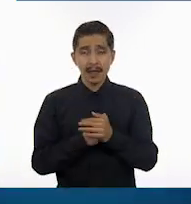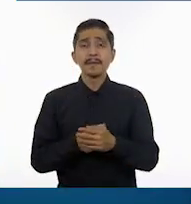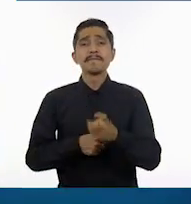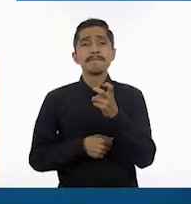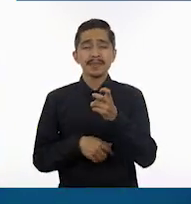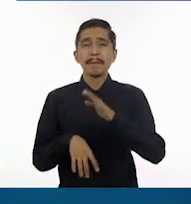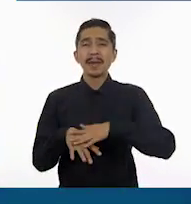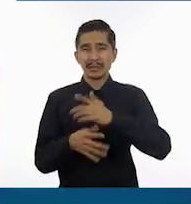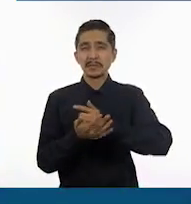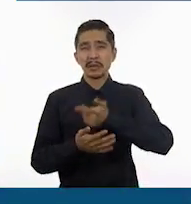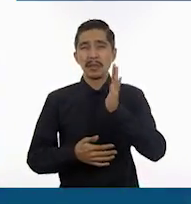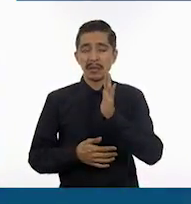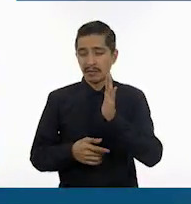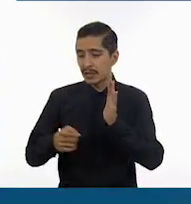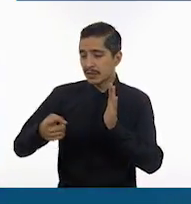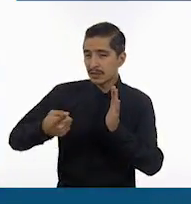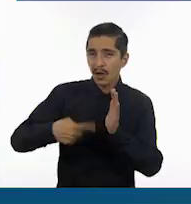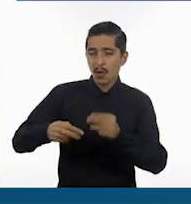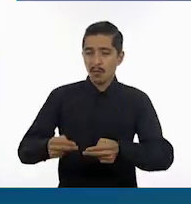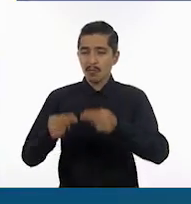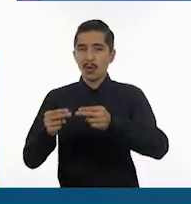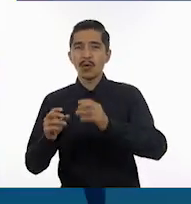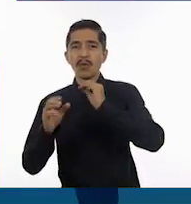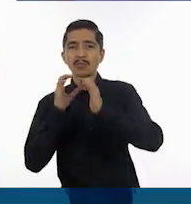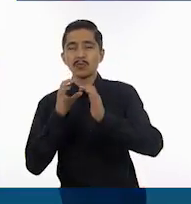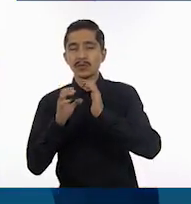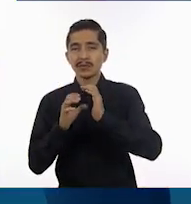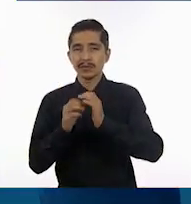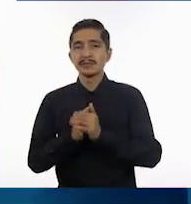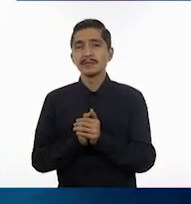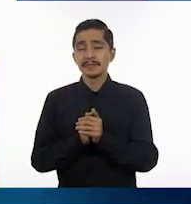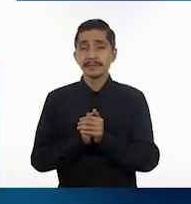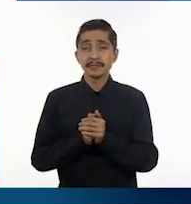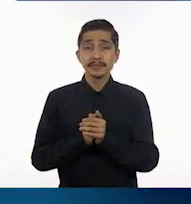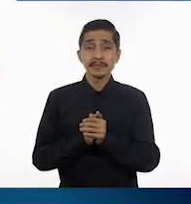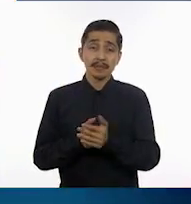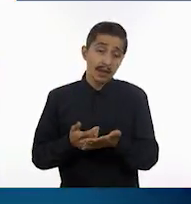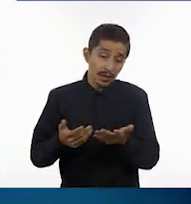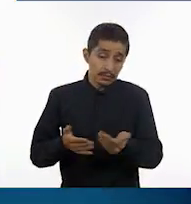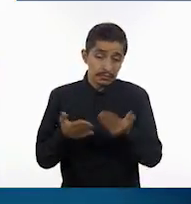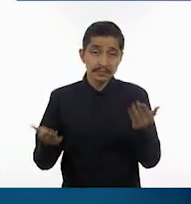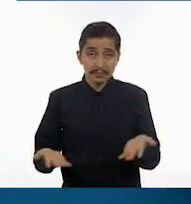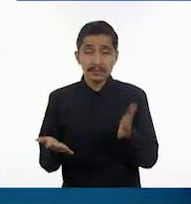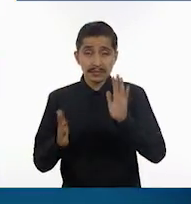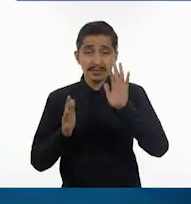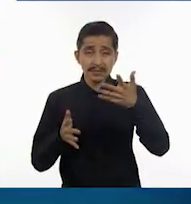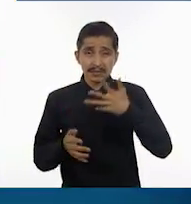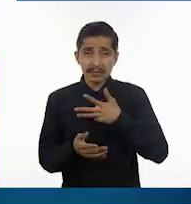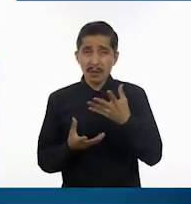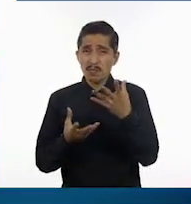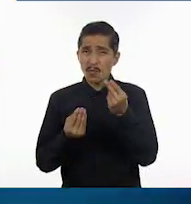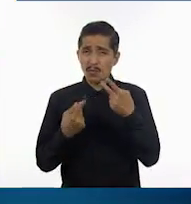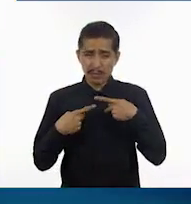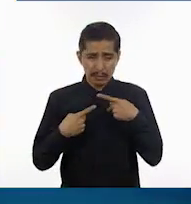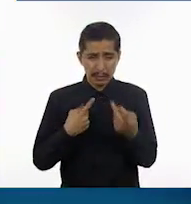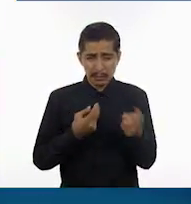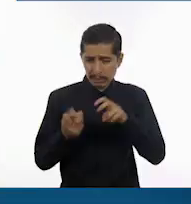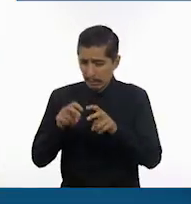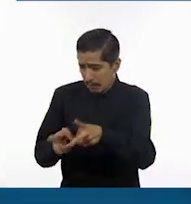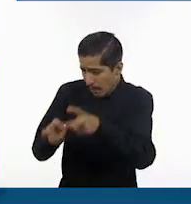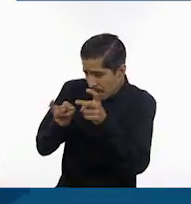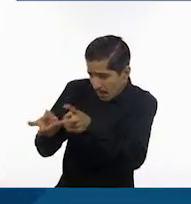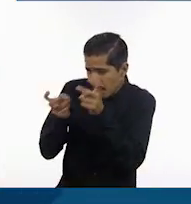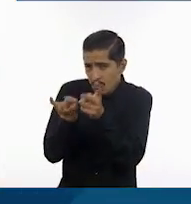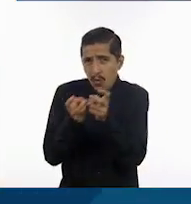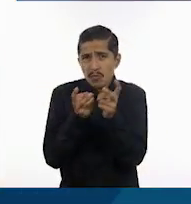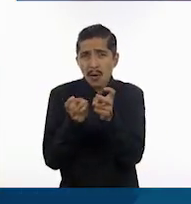un grave daño al comercio y a las comunicaciones. El hecho de que entonces existieran tantos bandidos estaba relacionado